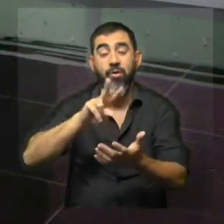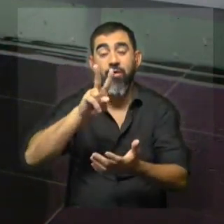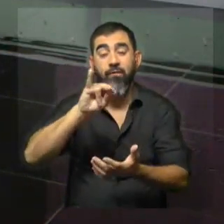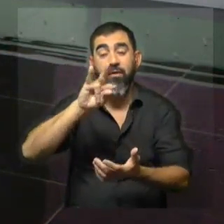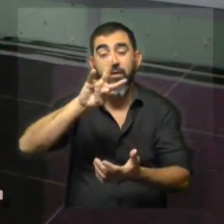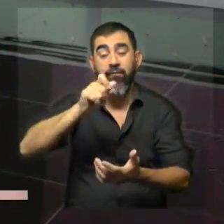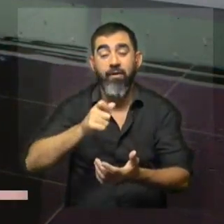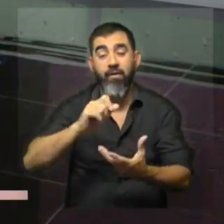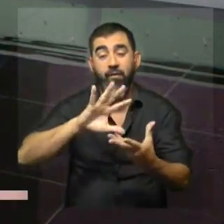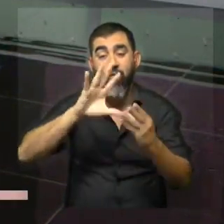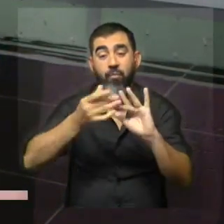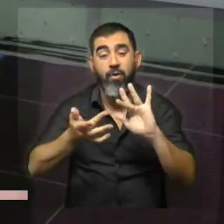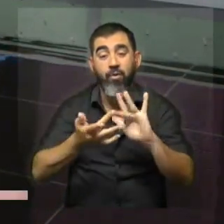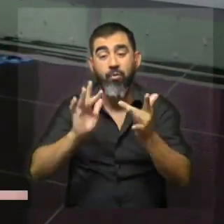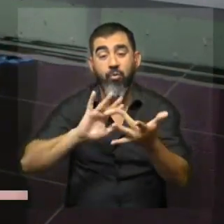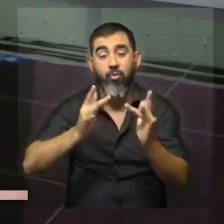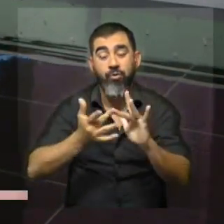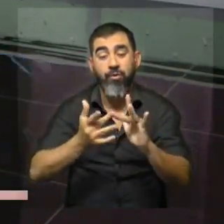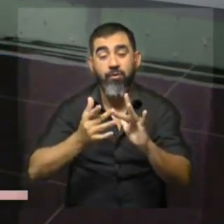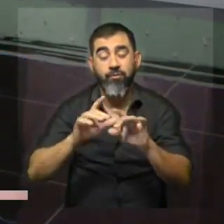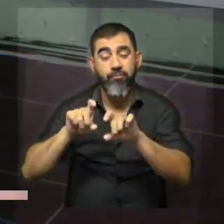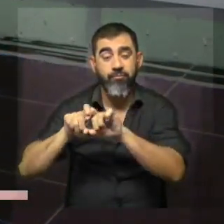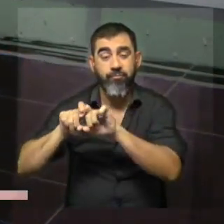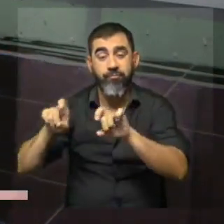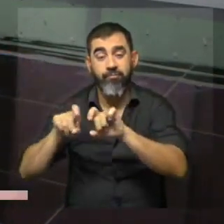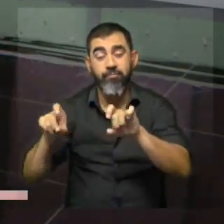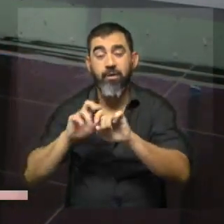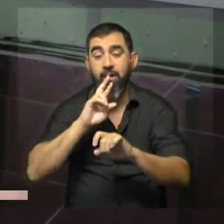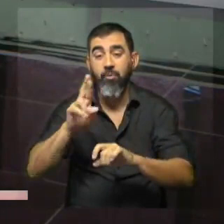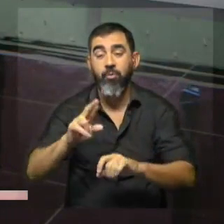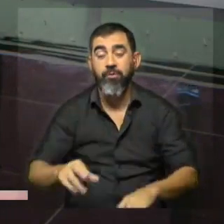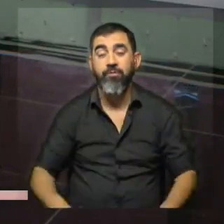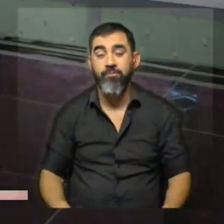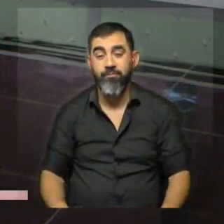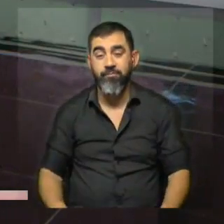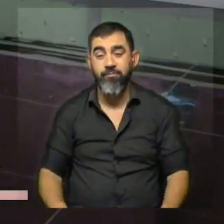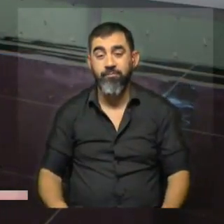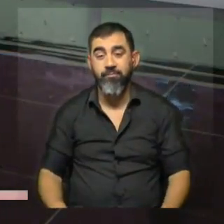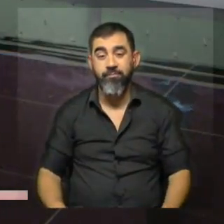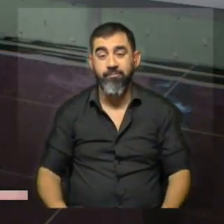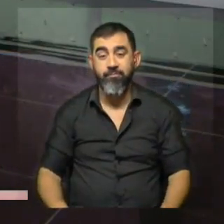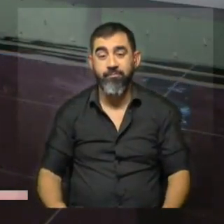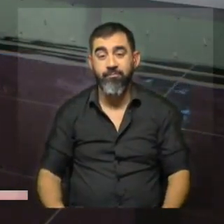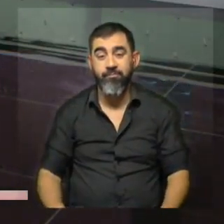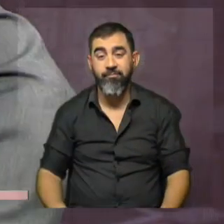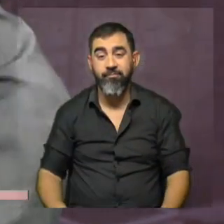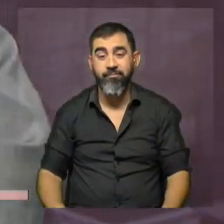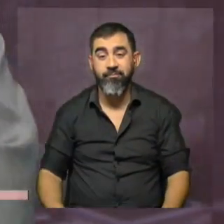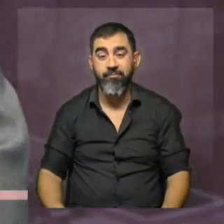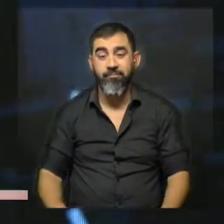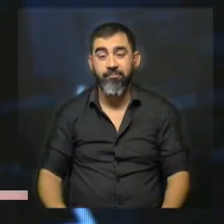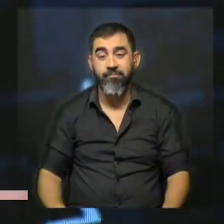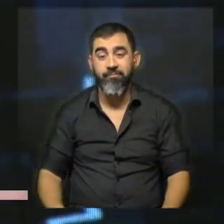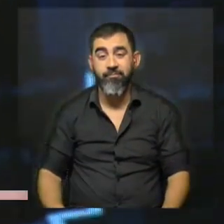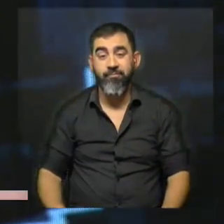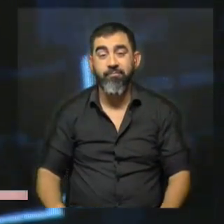@TVCiudadViva es la forma de colocar allí entonces la respuesta correcta a esta trivia que comenzamos ahora. No, pero aparte es